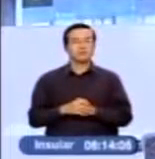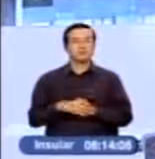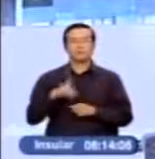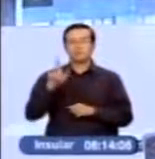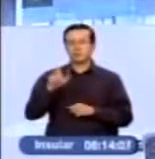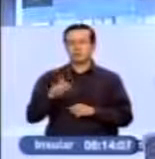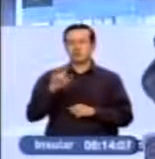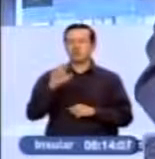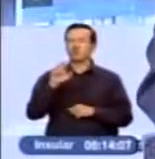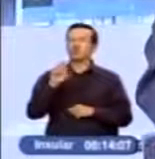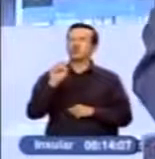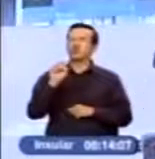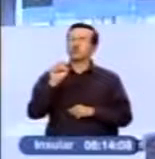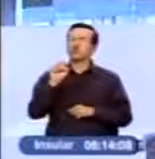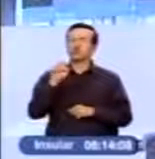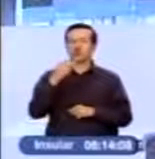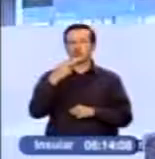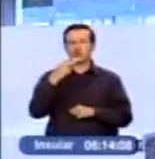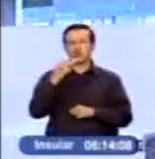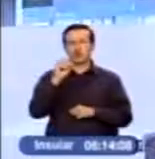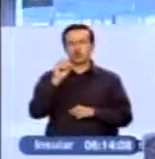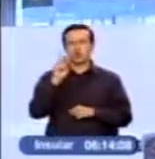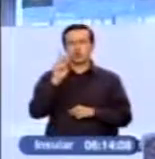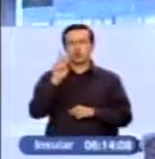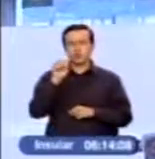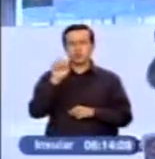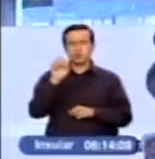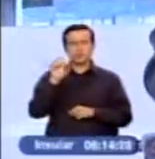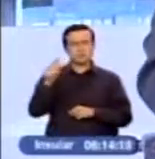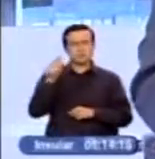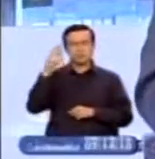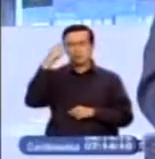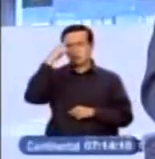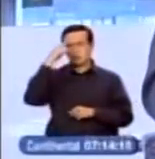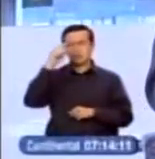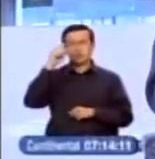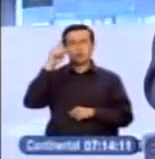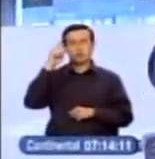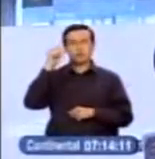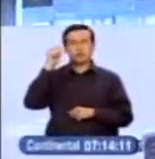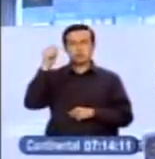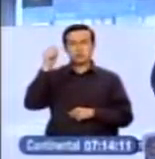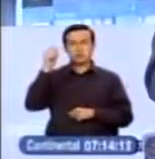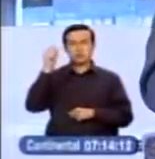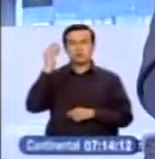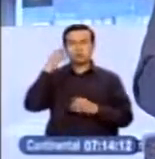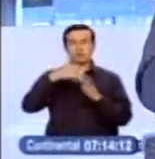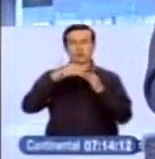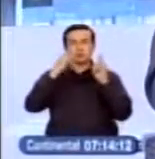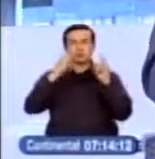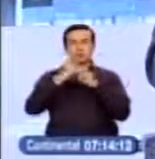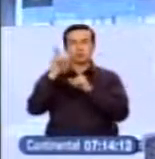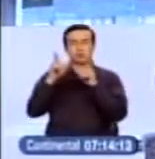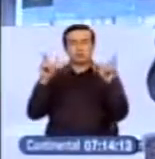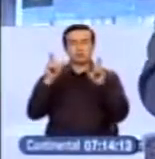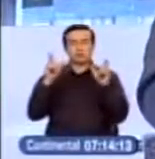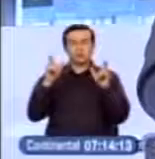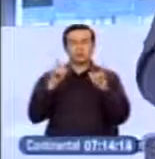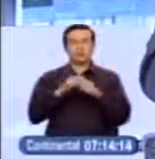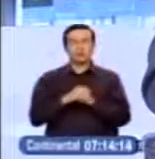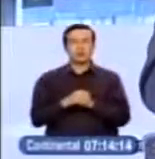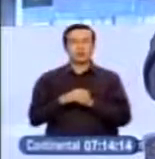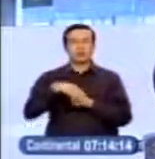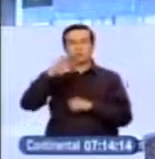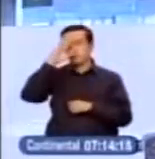señor Chauvin también, con una gobernadora inclusive del propio gobierno, que fueron a montar un campamento para evitar que no se acosa